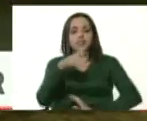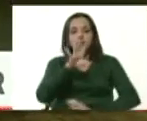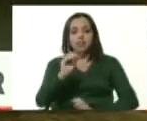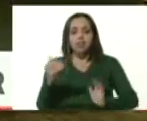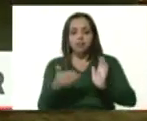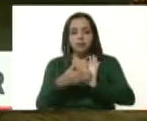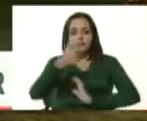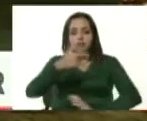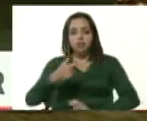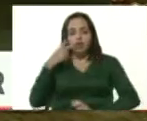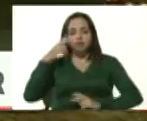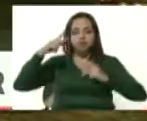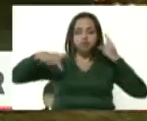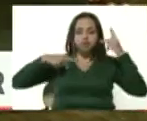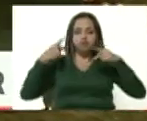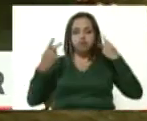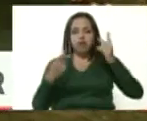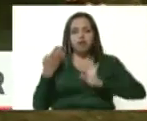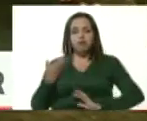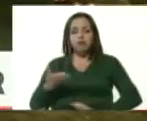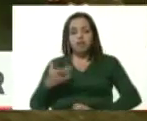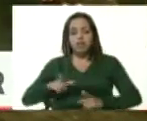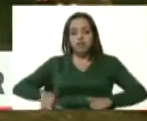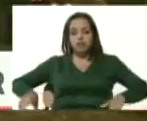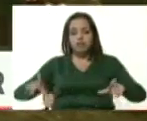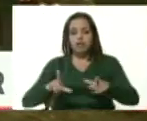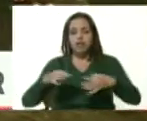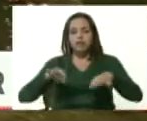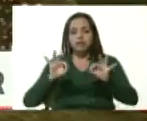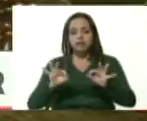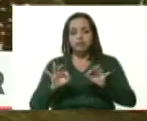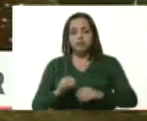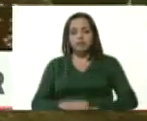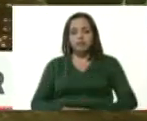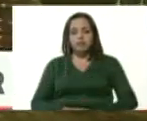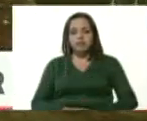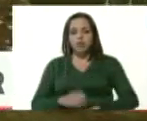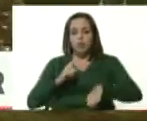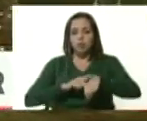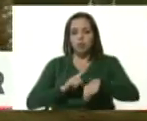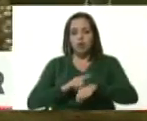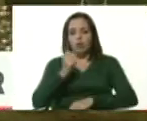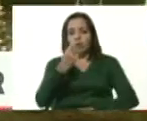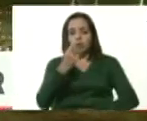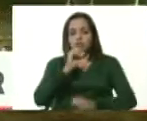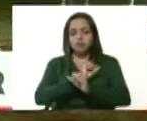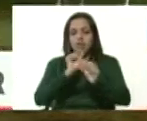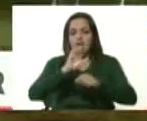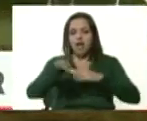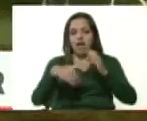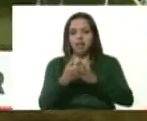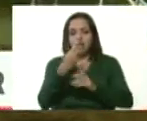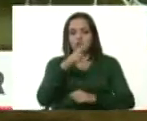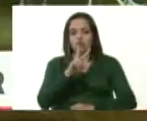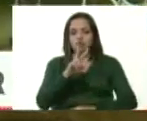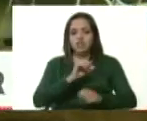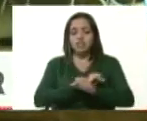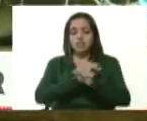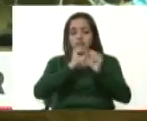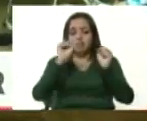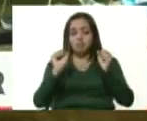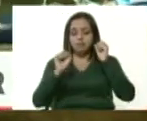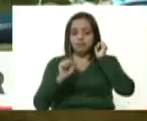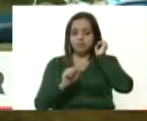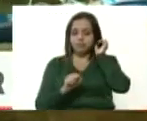diarias tendrá este importante espacio, con un horario comprendido entre las 11 de la mañana hasta las 12 de la madrugada,